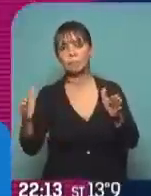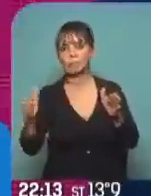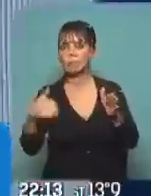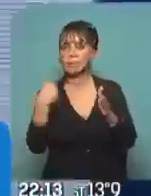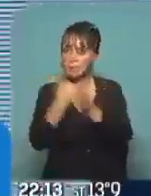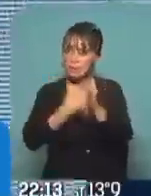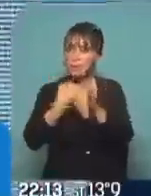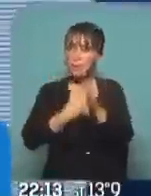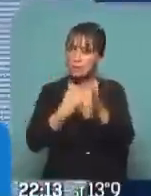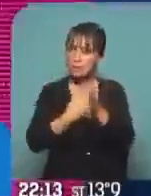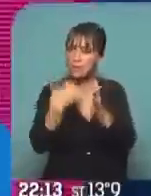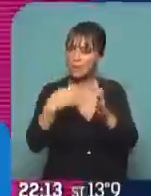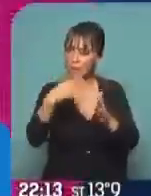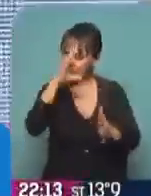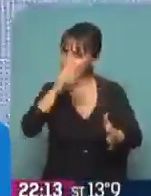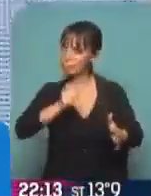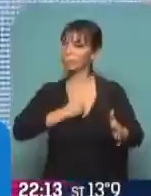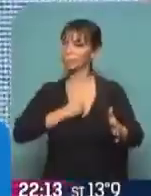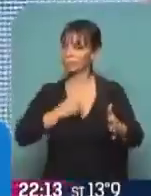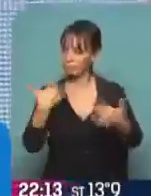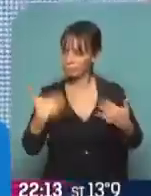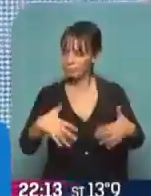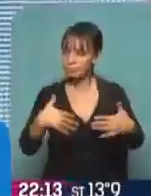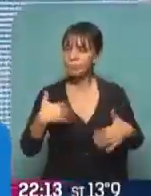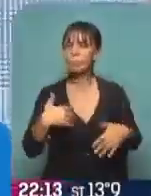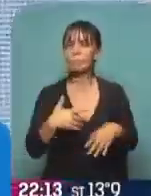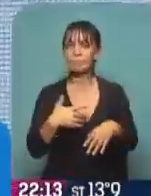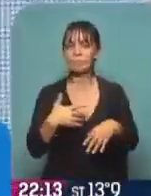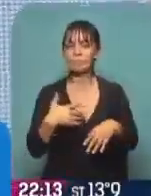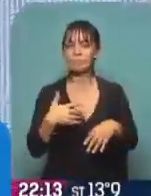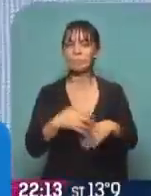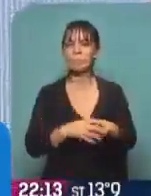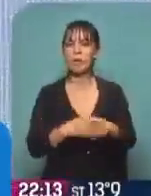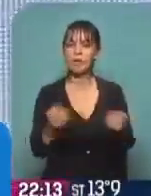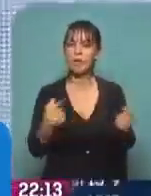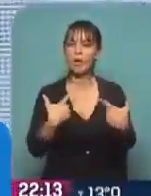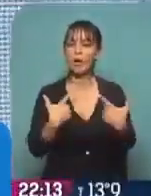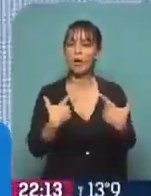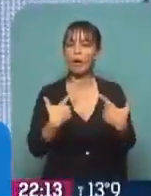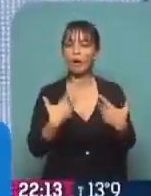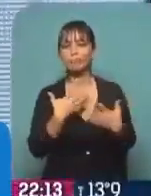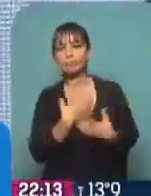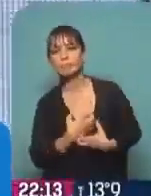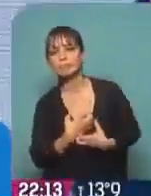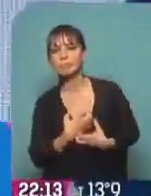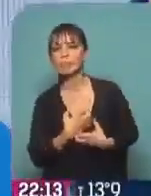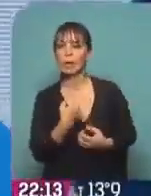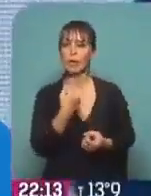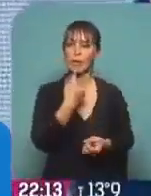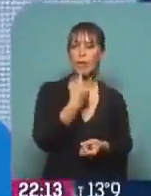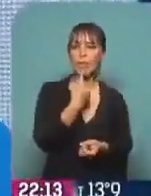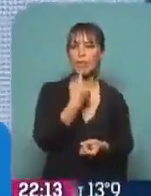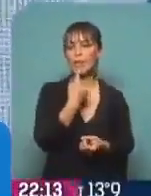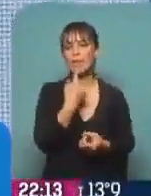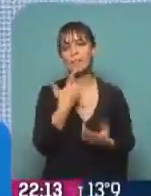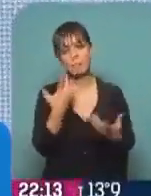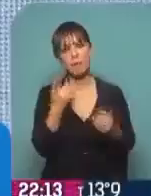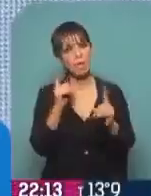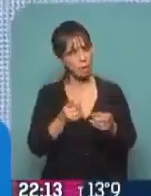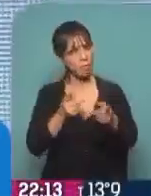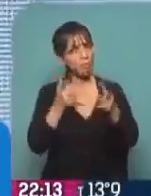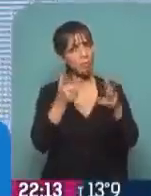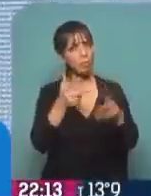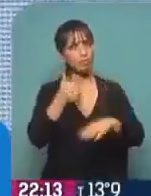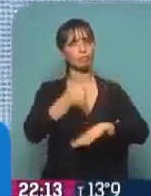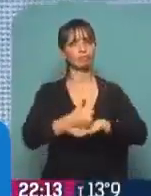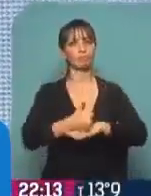enfrentar, dificultades enormes que tuvimos que enfrentar, ha llevado a que, bueno, que haya mucha angustia, mucha duda, pero insisto, estoy